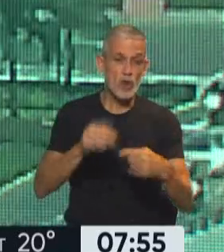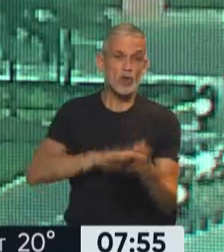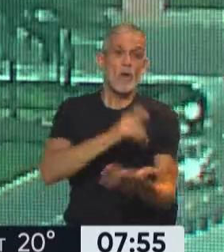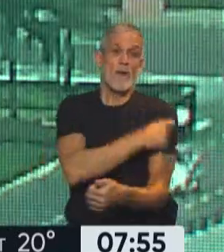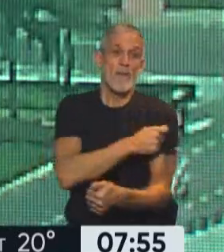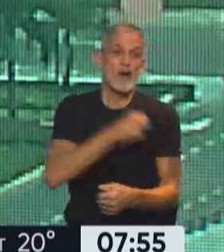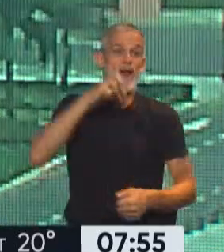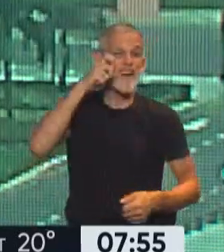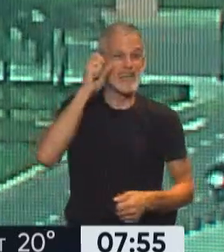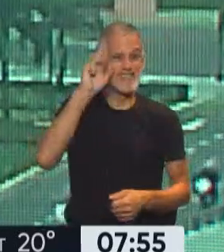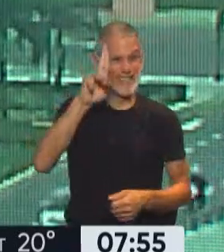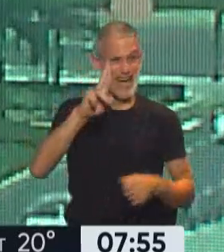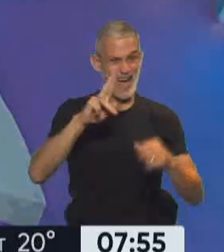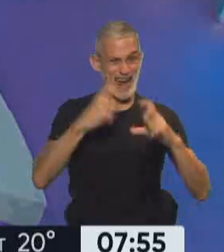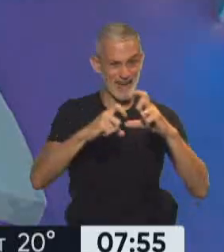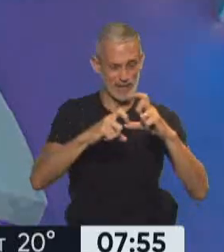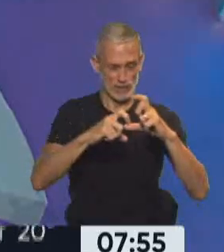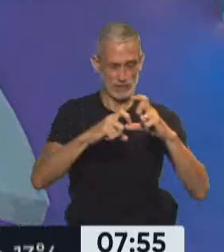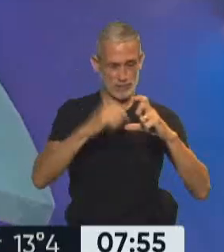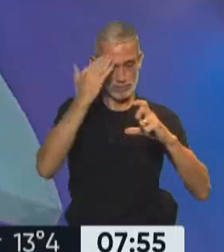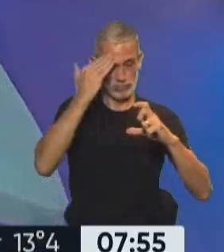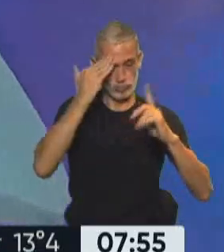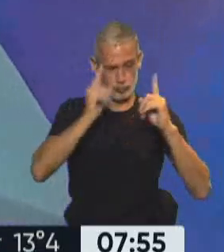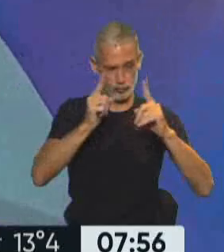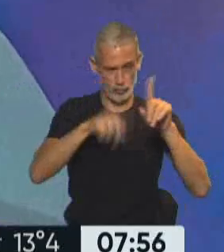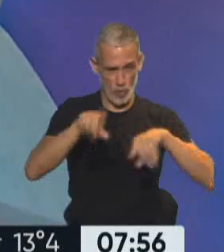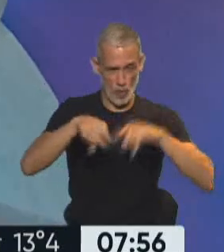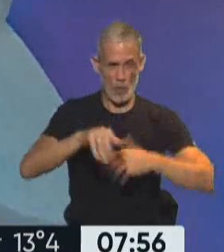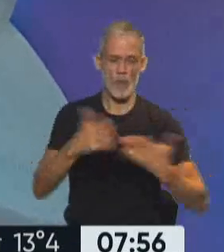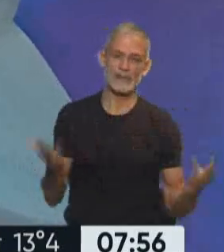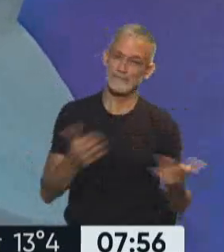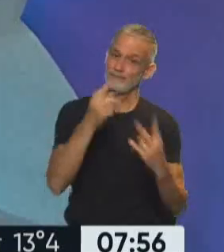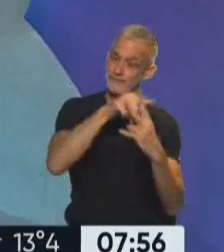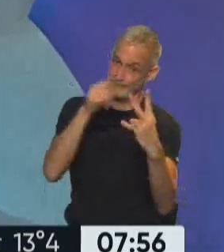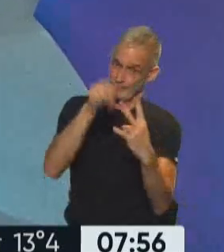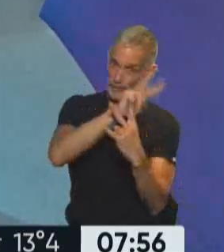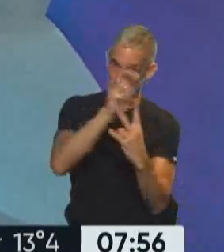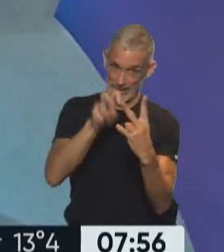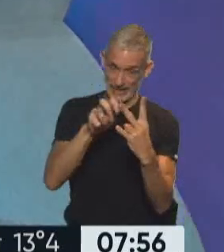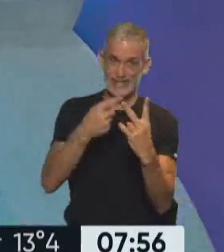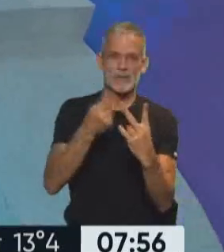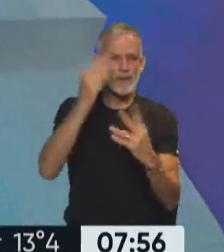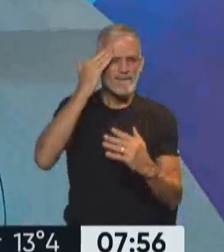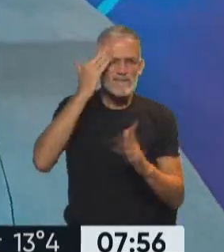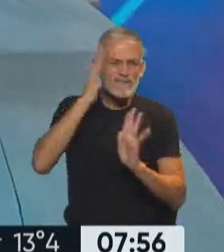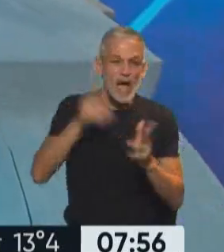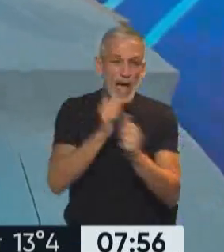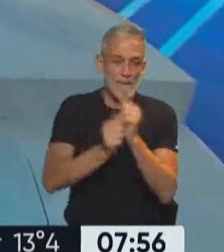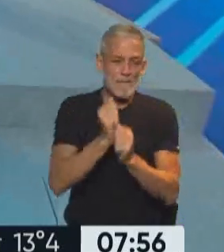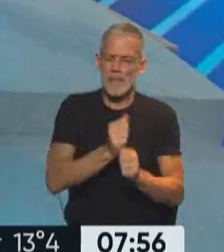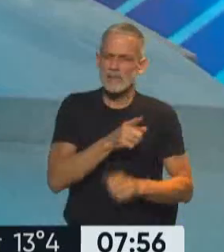de Pfizer. Verónica Urriola Beitia con el tema. ¿Qué tal? Buen día, Silvi. ¿Cómo estás? Dos cuestiones. Podríamos sumar una obsesión por una